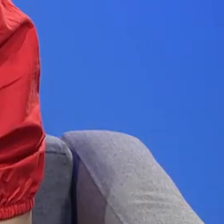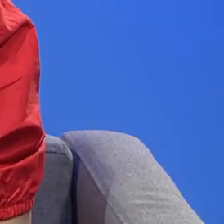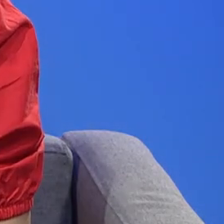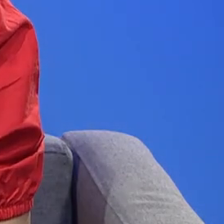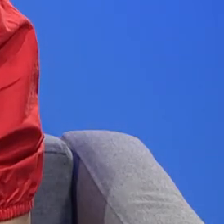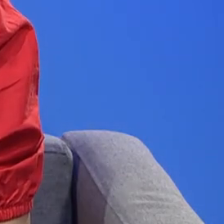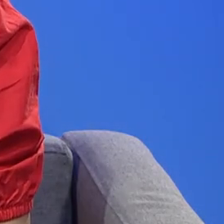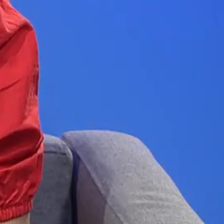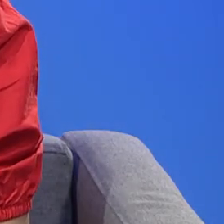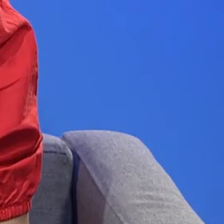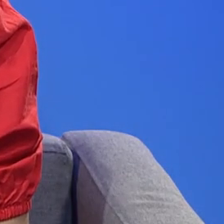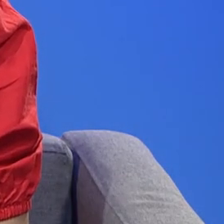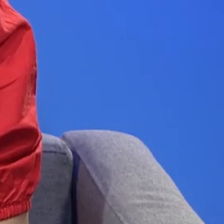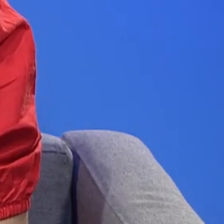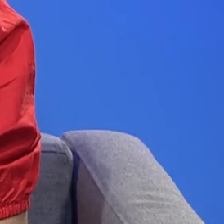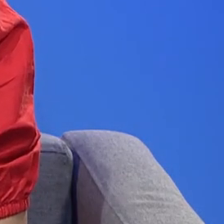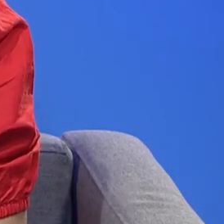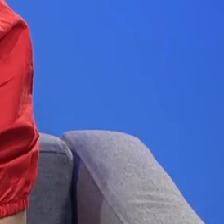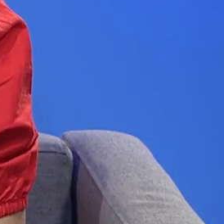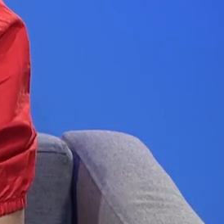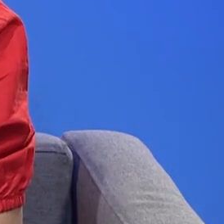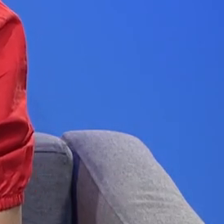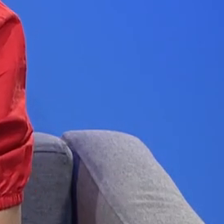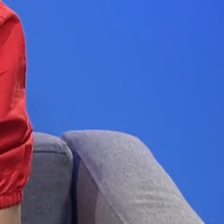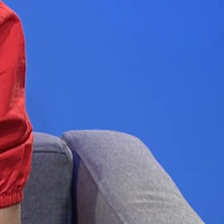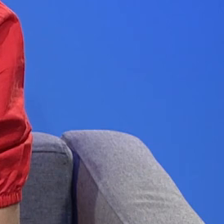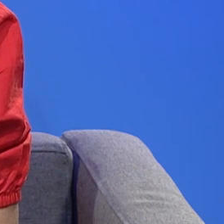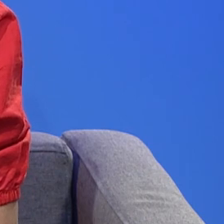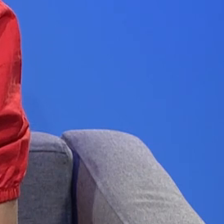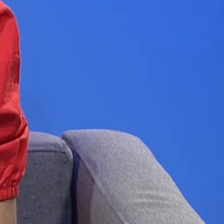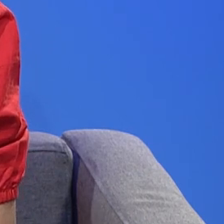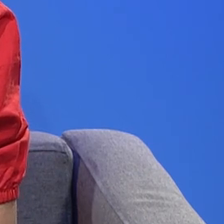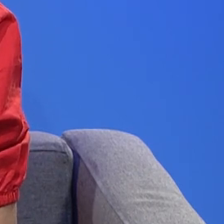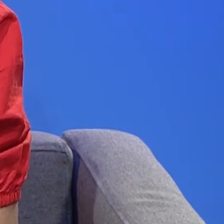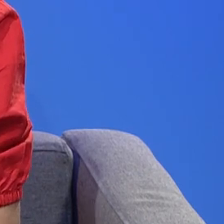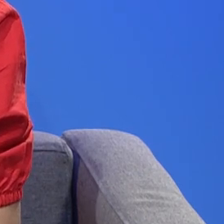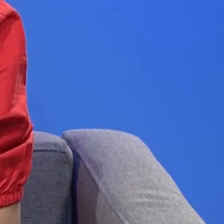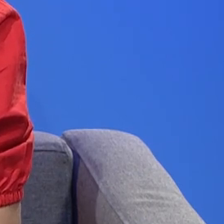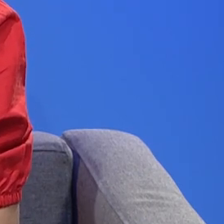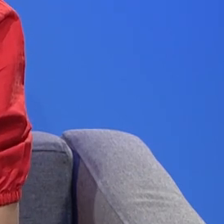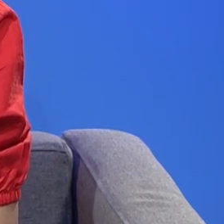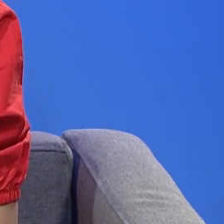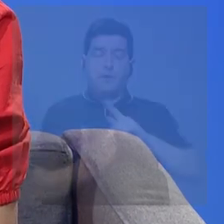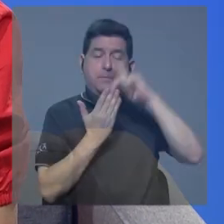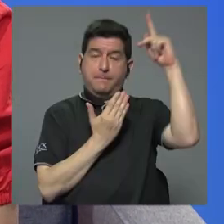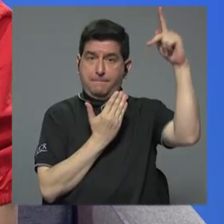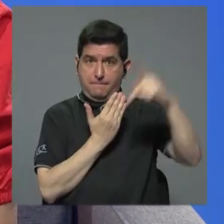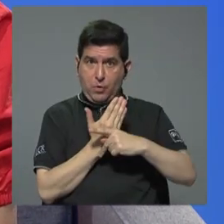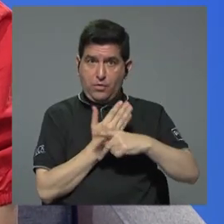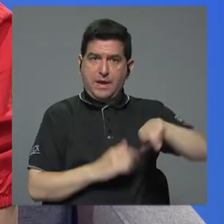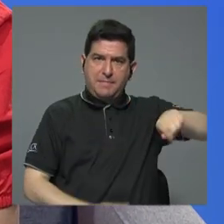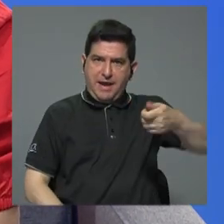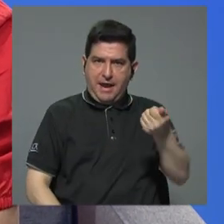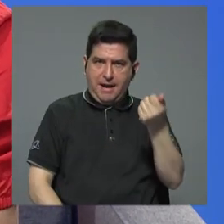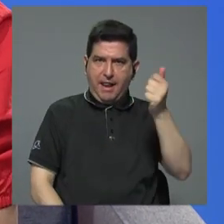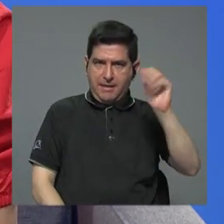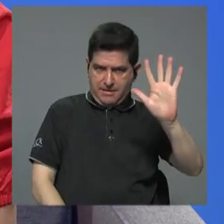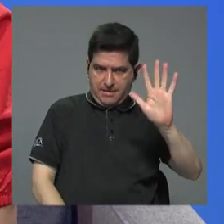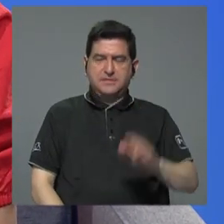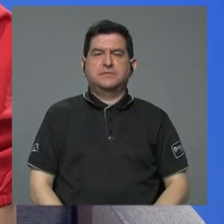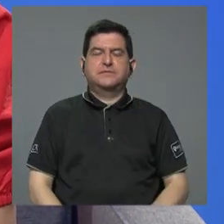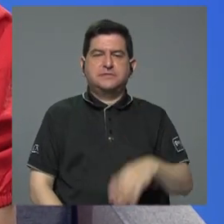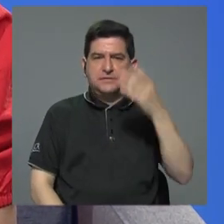Muy buenas noches, bienvenidos y bienvenidas a Costa Rica en Juego, un espacio de Canal 15,